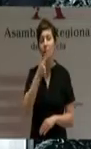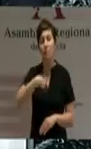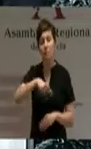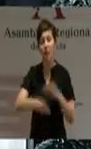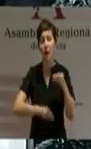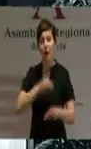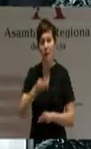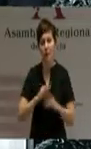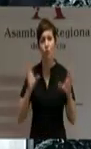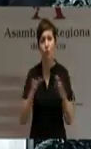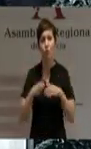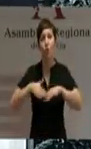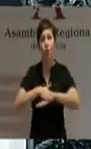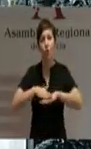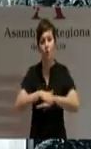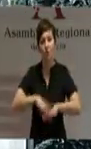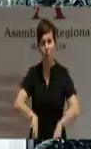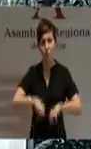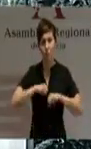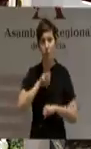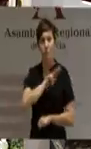Partido Popular y no otro gobierno.